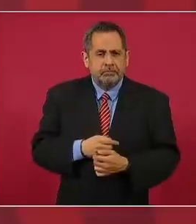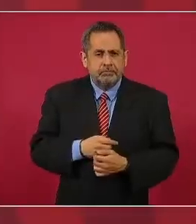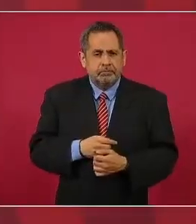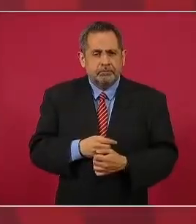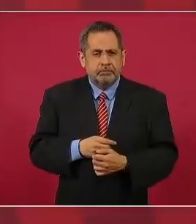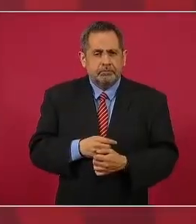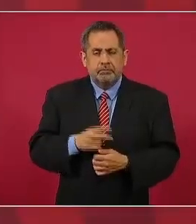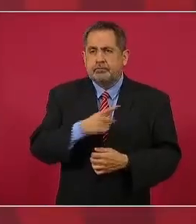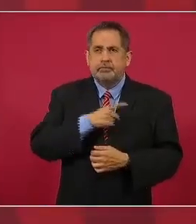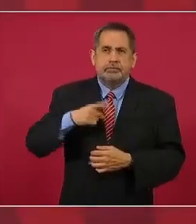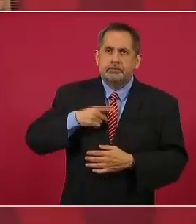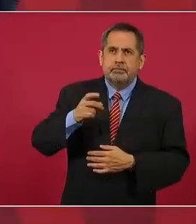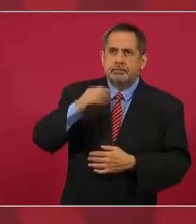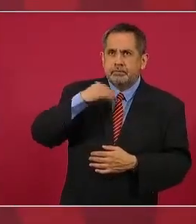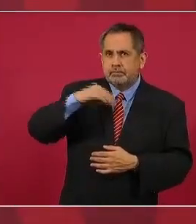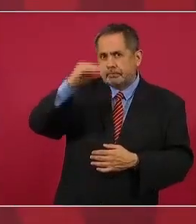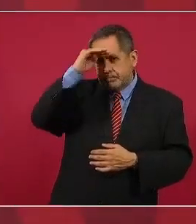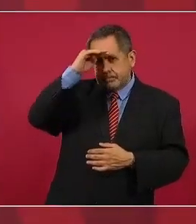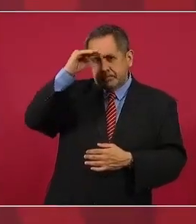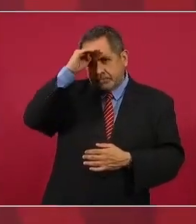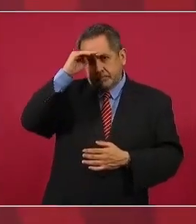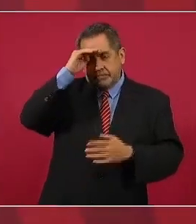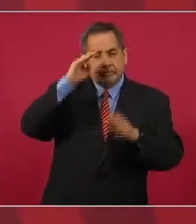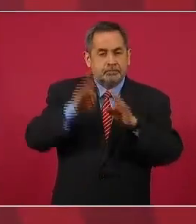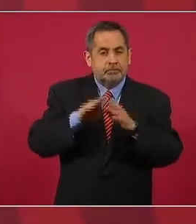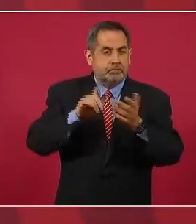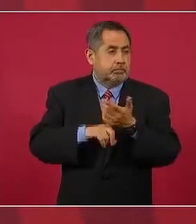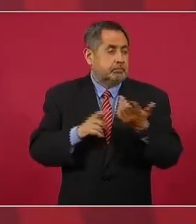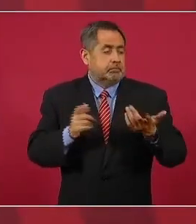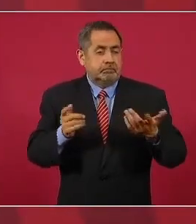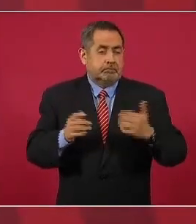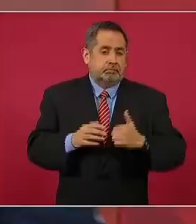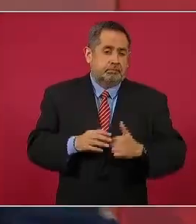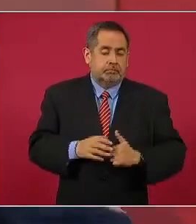no estemos pensando que los